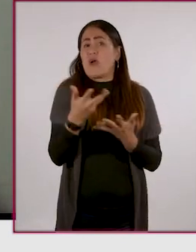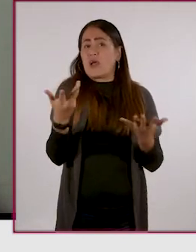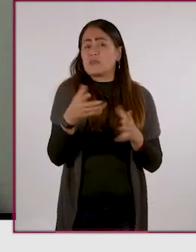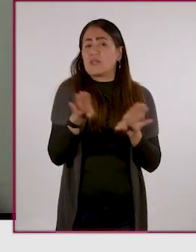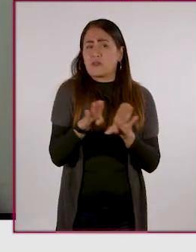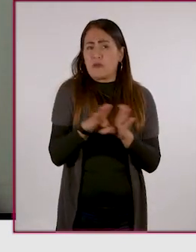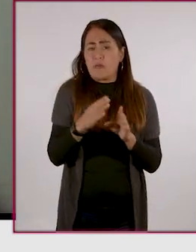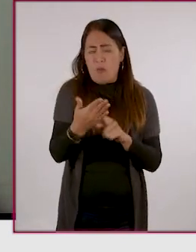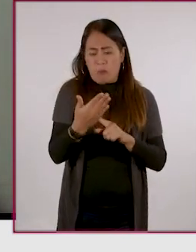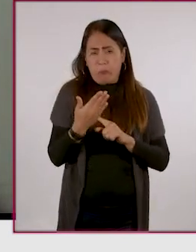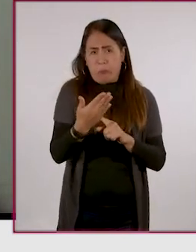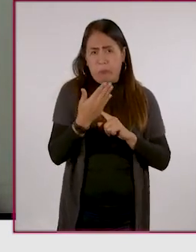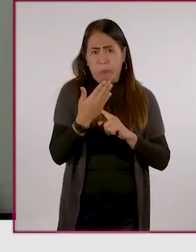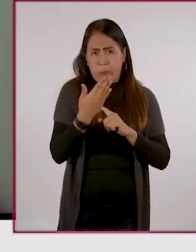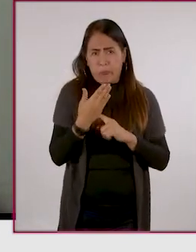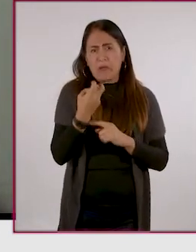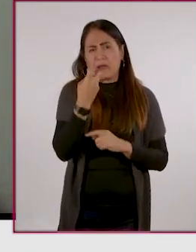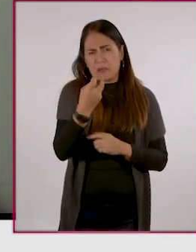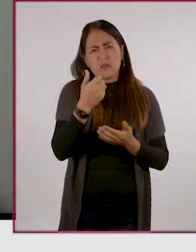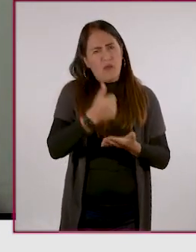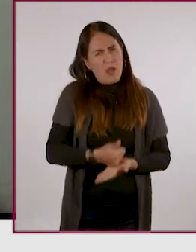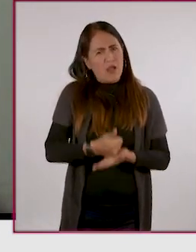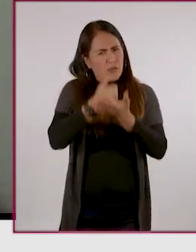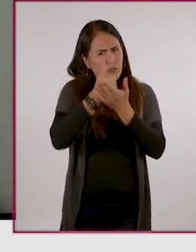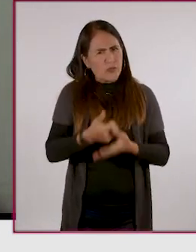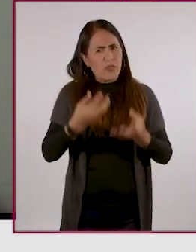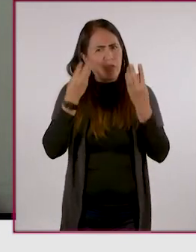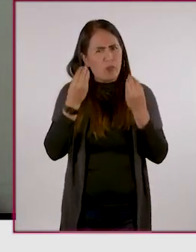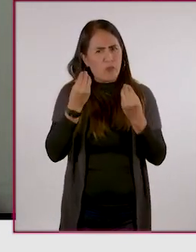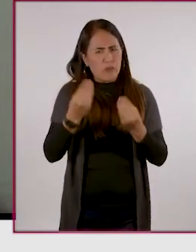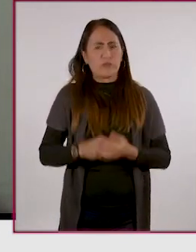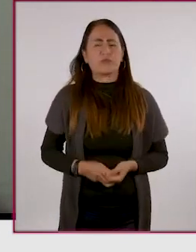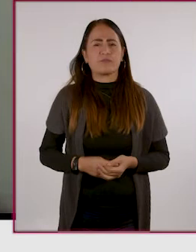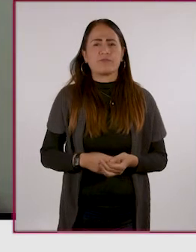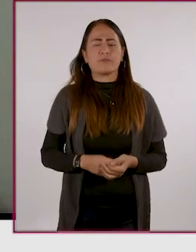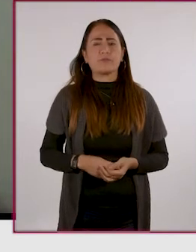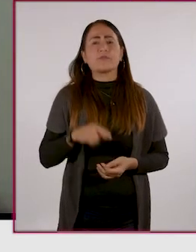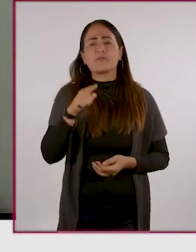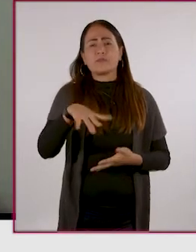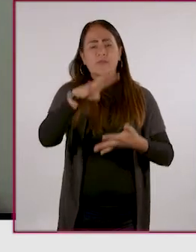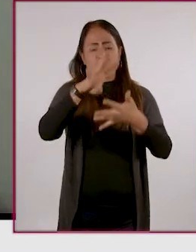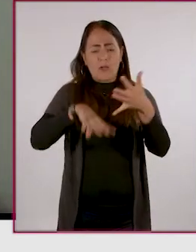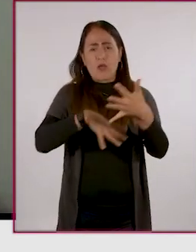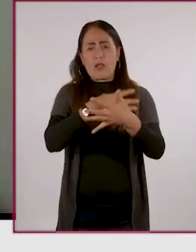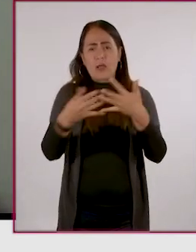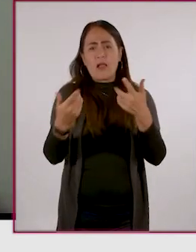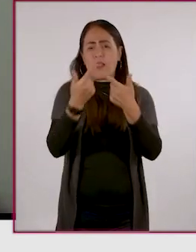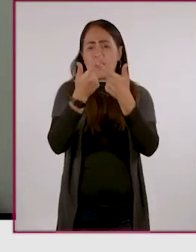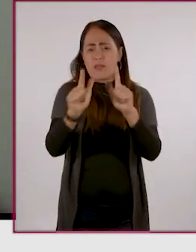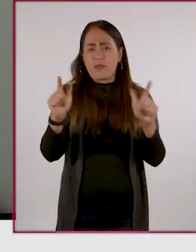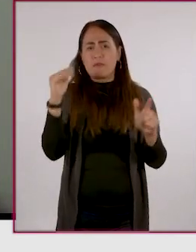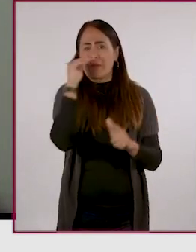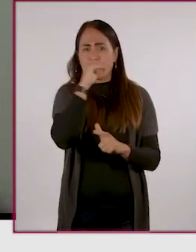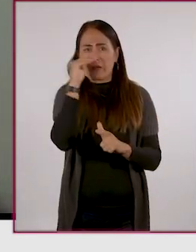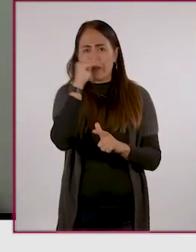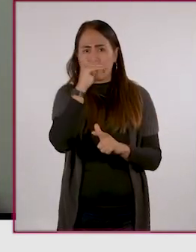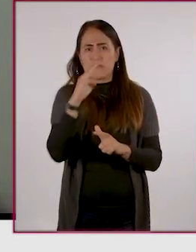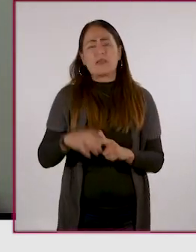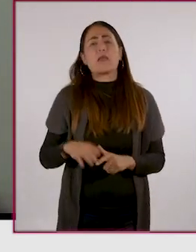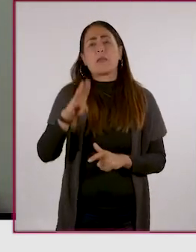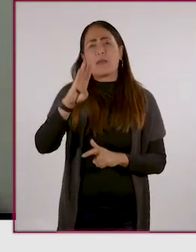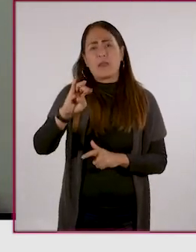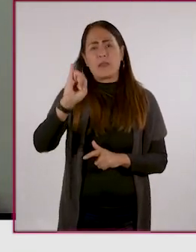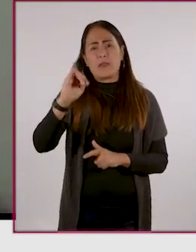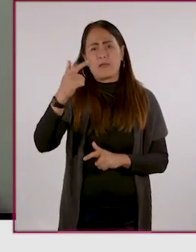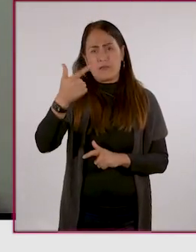¿no? Entonces, sí sirve muchísimo. Yo creo que ahorita el software libre sirve muchísimo para actividades de ciencia de datos, de